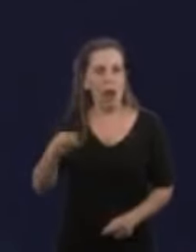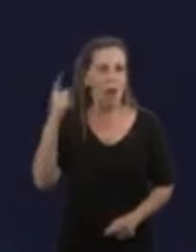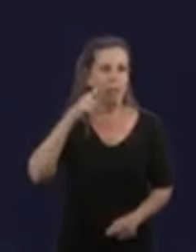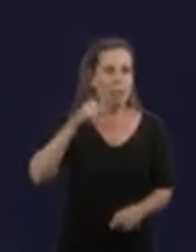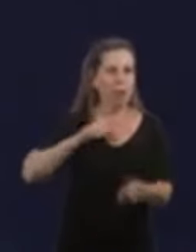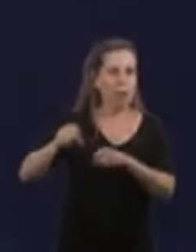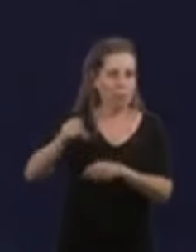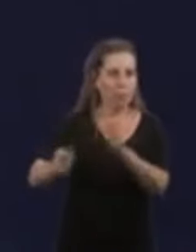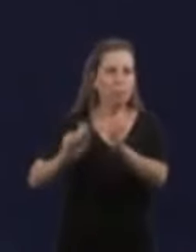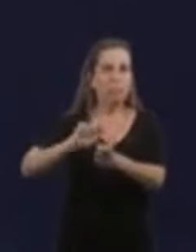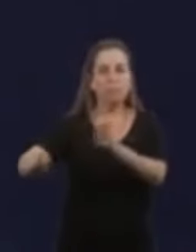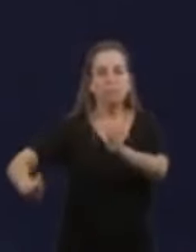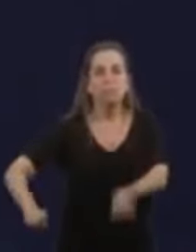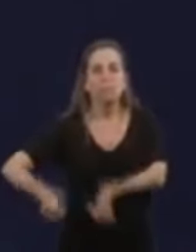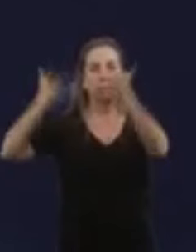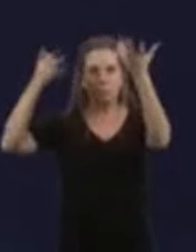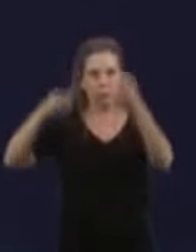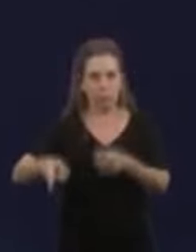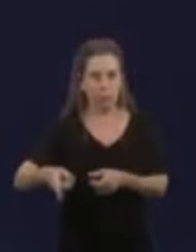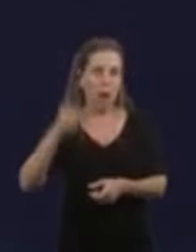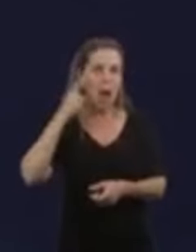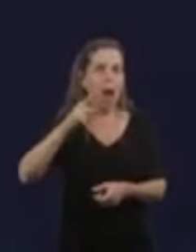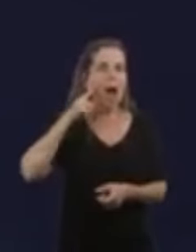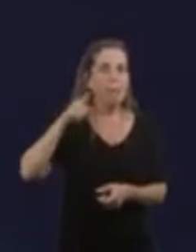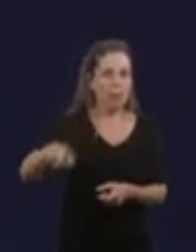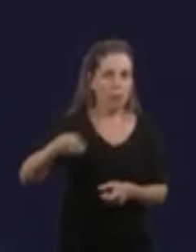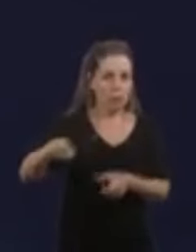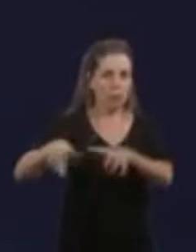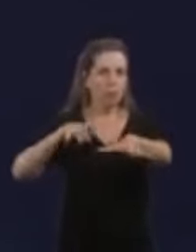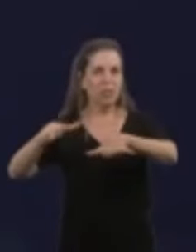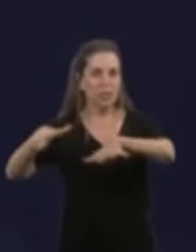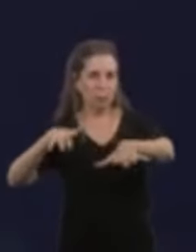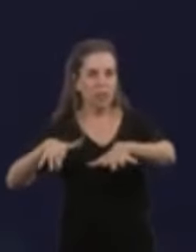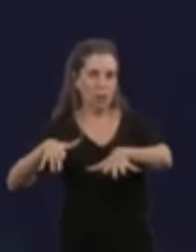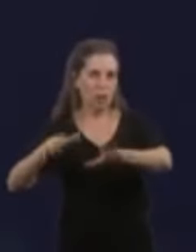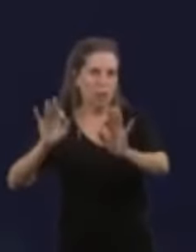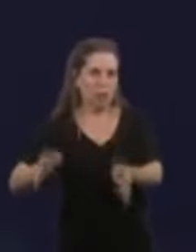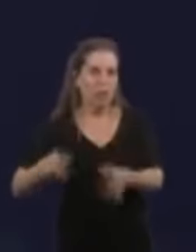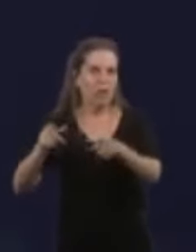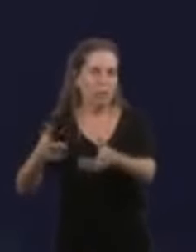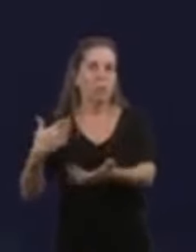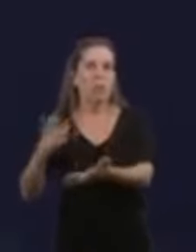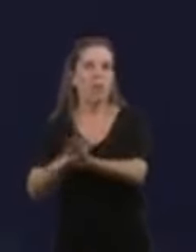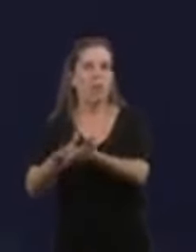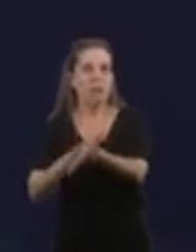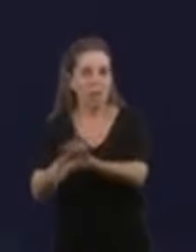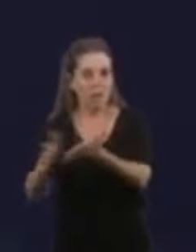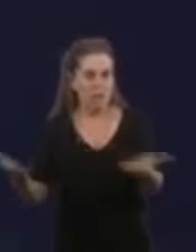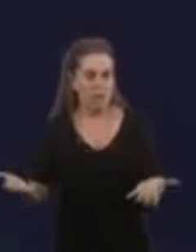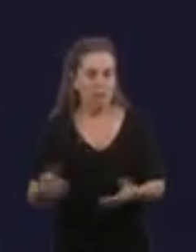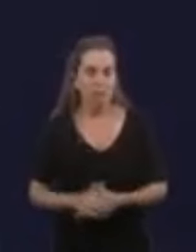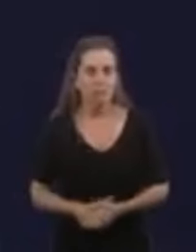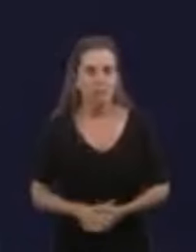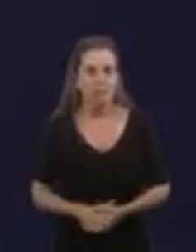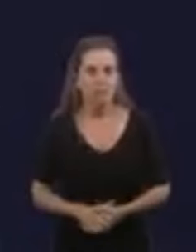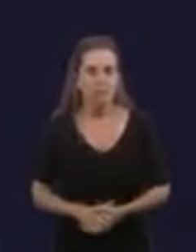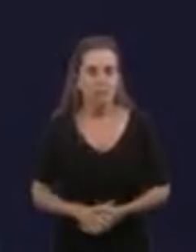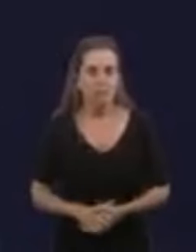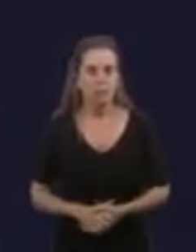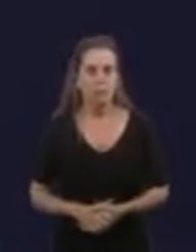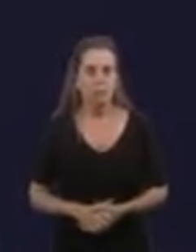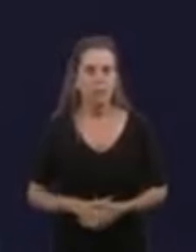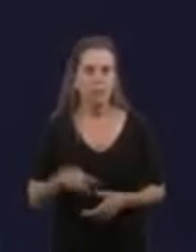bueno recordarlo porque son episodios que claramente pueden evitarse Y